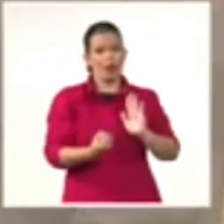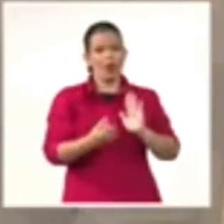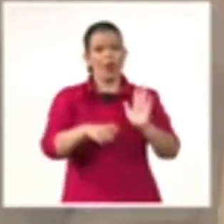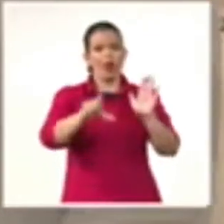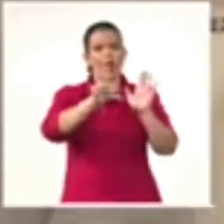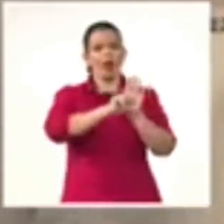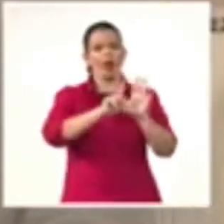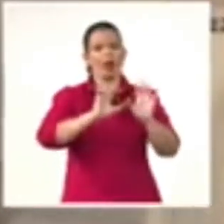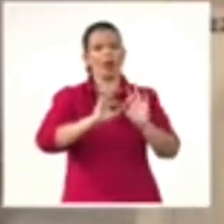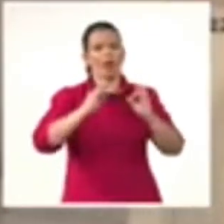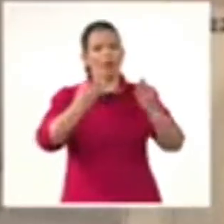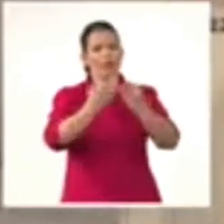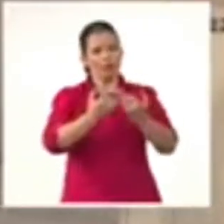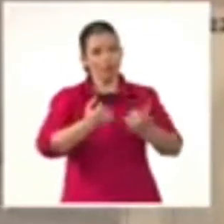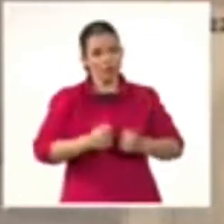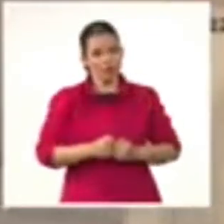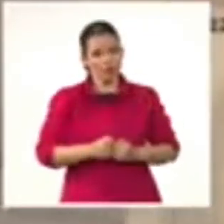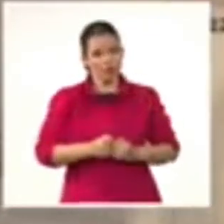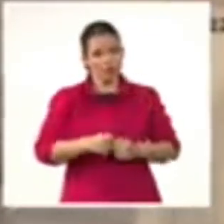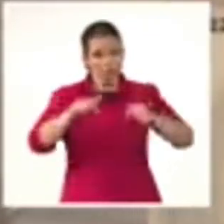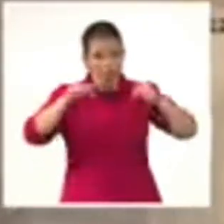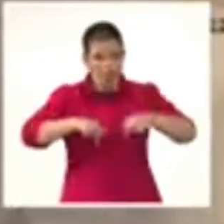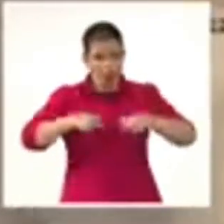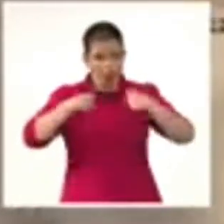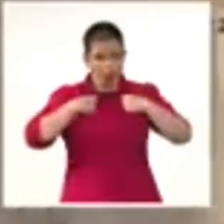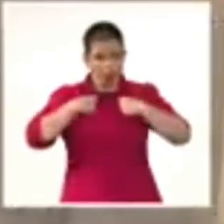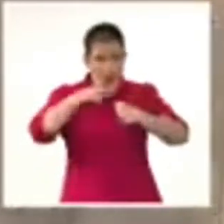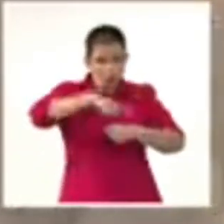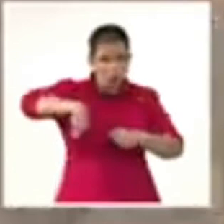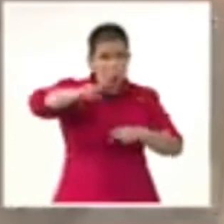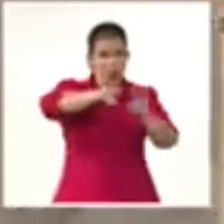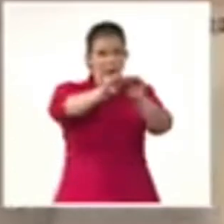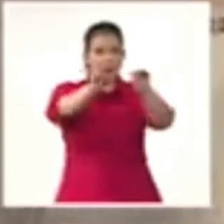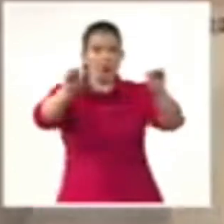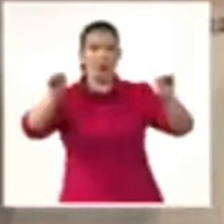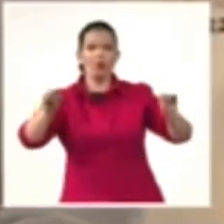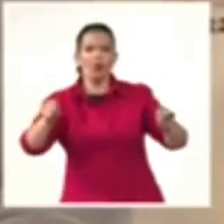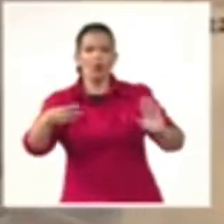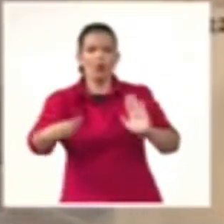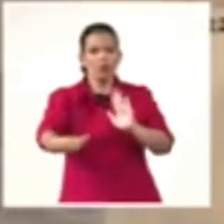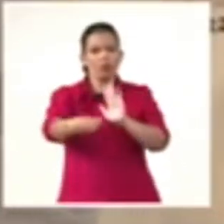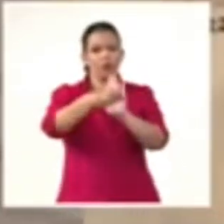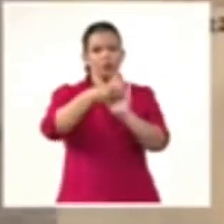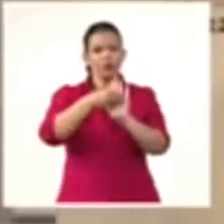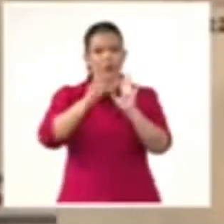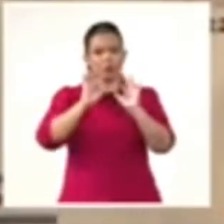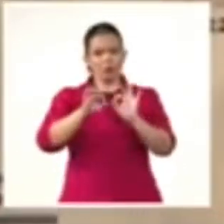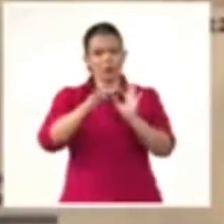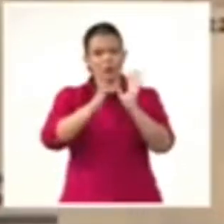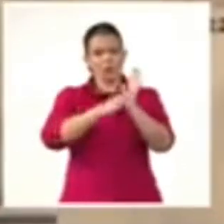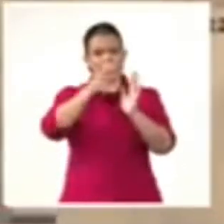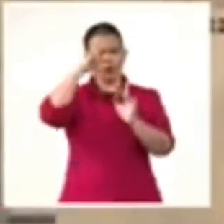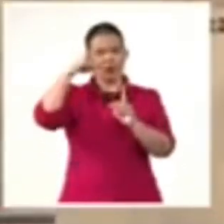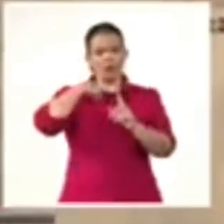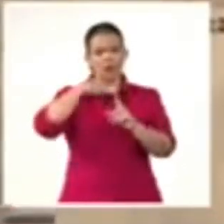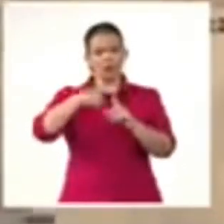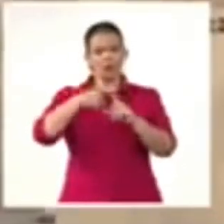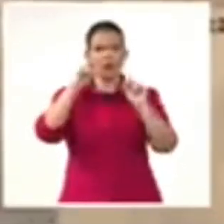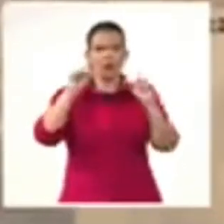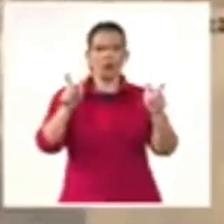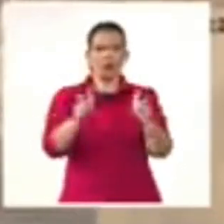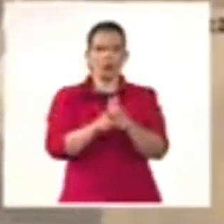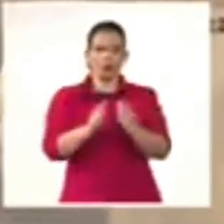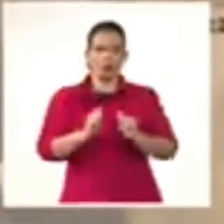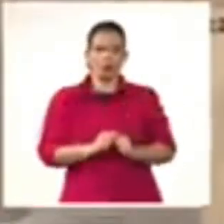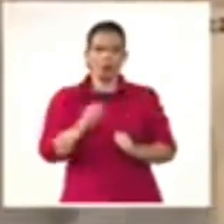Familias. Los convoco a respaldarlo en el referéndum de septiembre. Los debates sobre esos sensibles